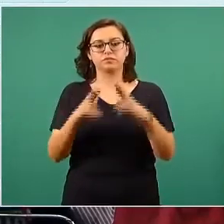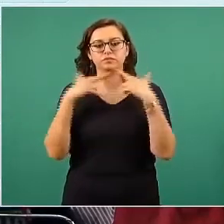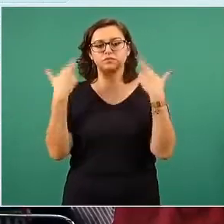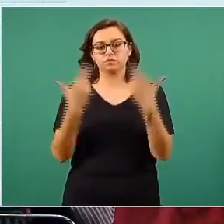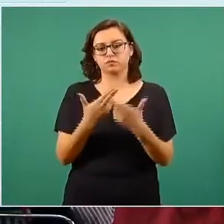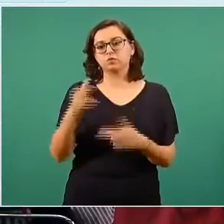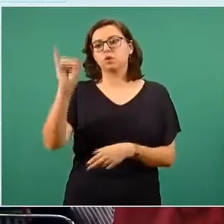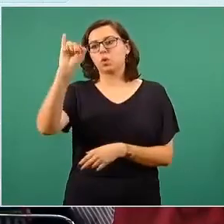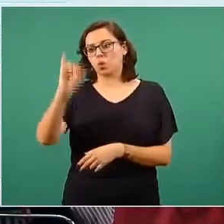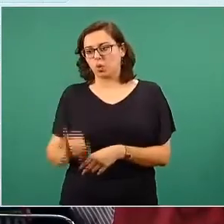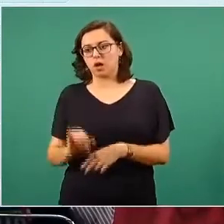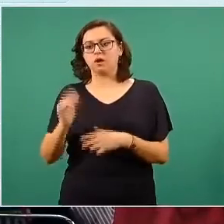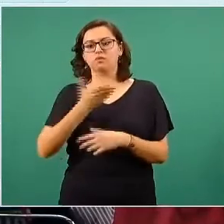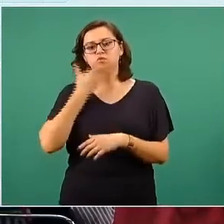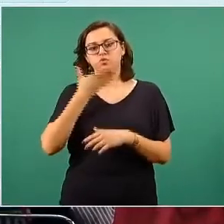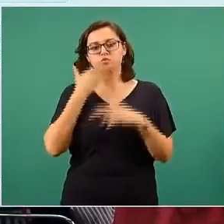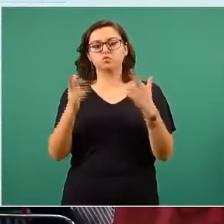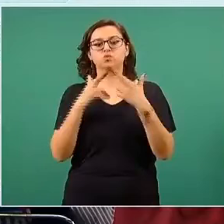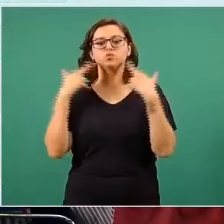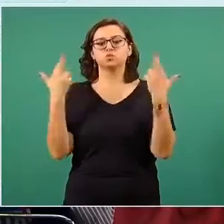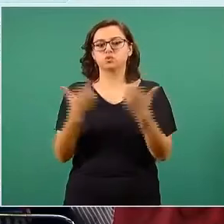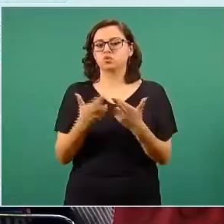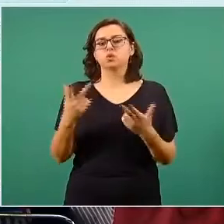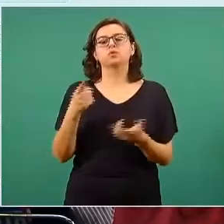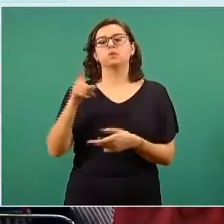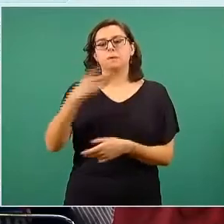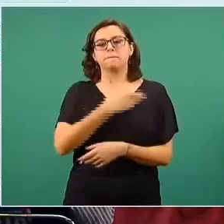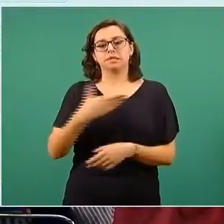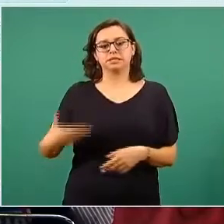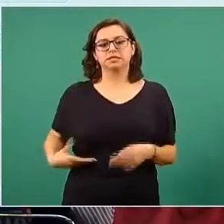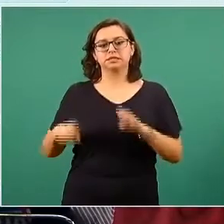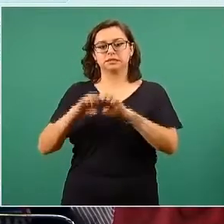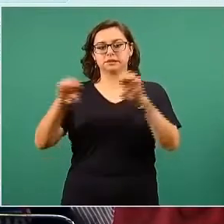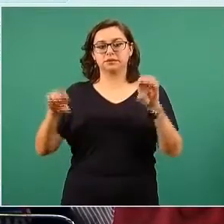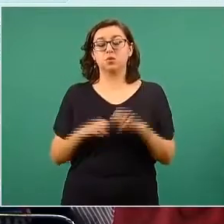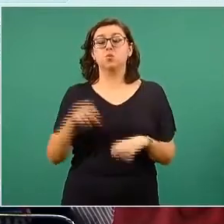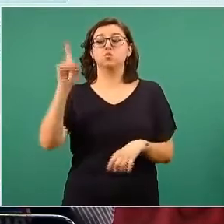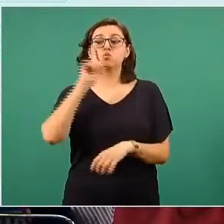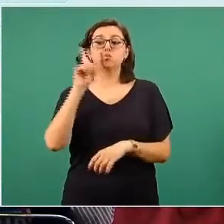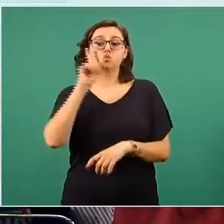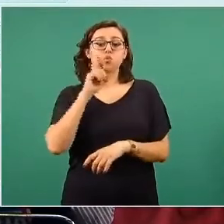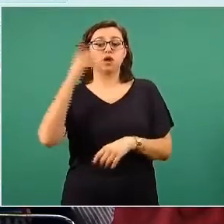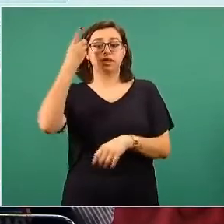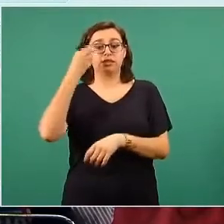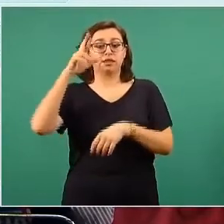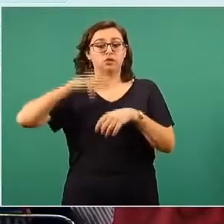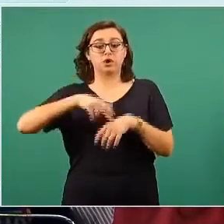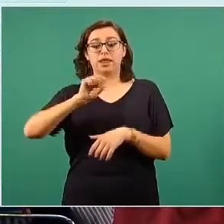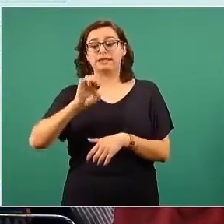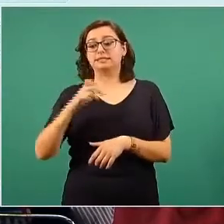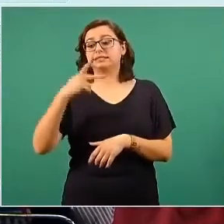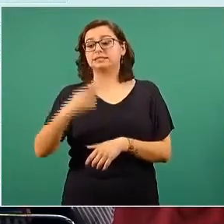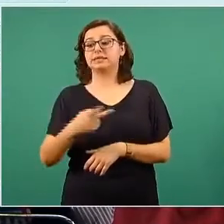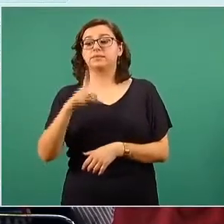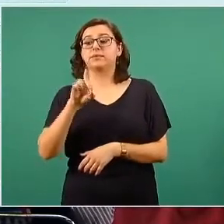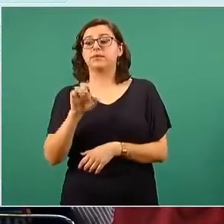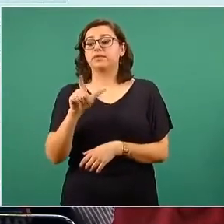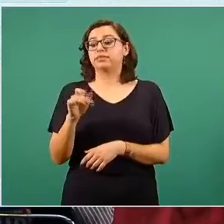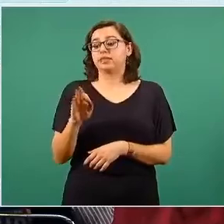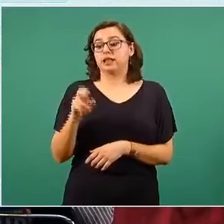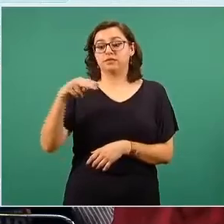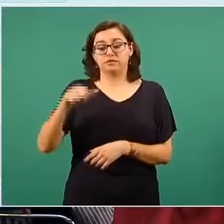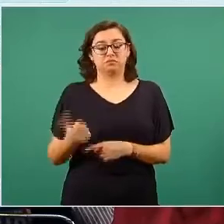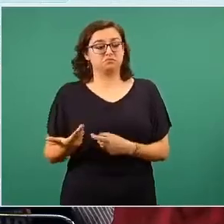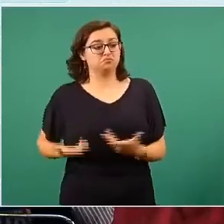presidente y el gabinete, y la maestra Delfina Gómez Álvarez presentó el avance que se ha tenido en 2